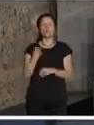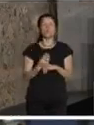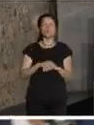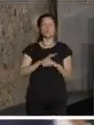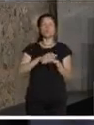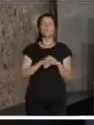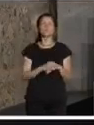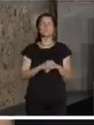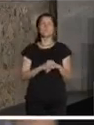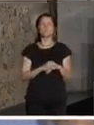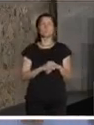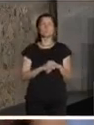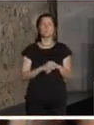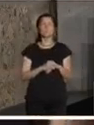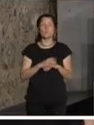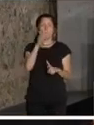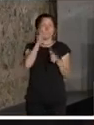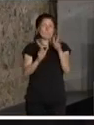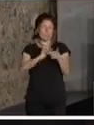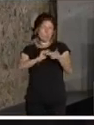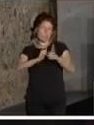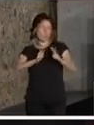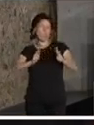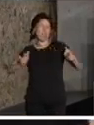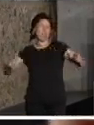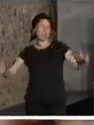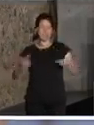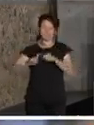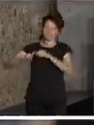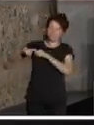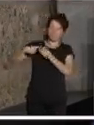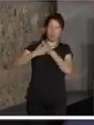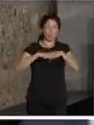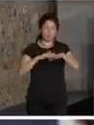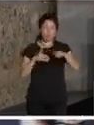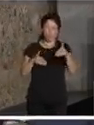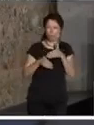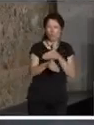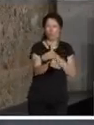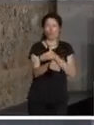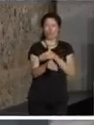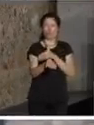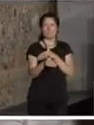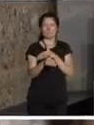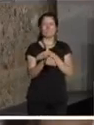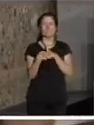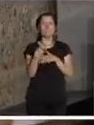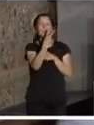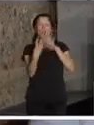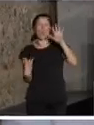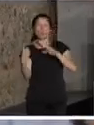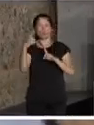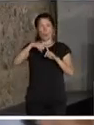añadiendo incorporando a muchas más personas para que el camino que tenemos por delante acabe el 28 de mayo en una inmensa